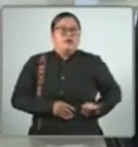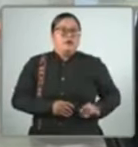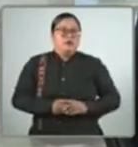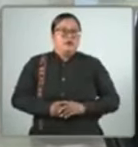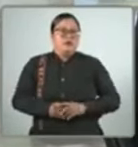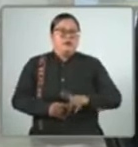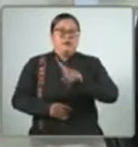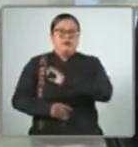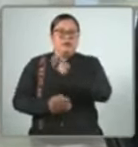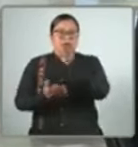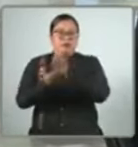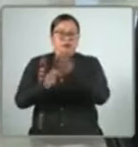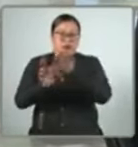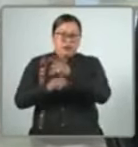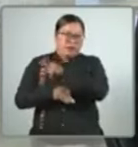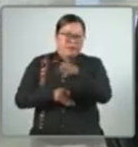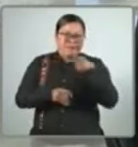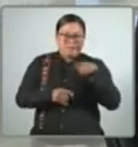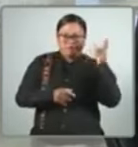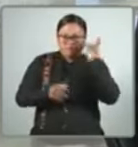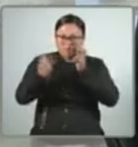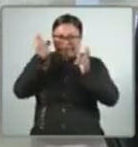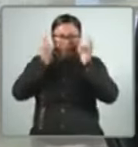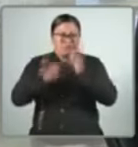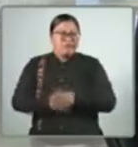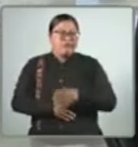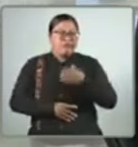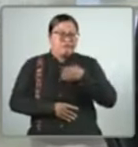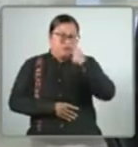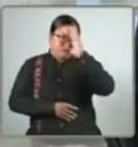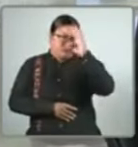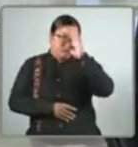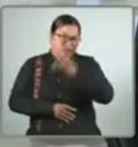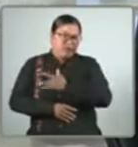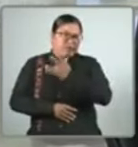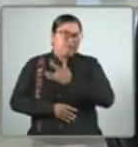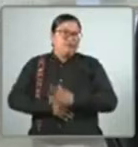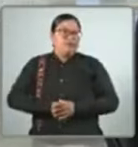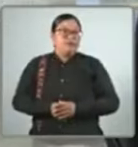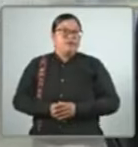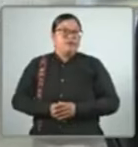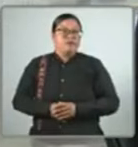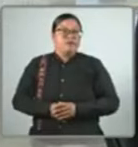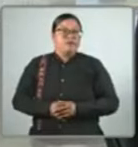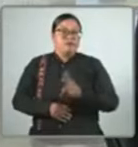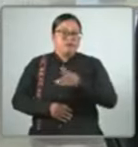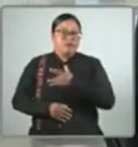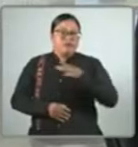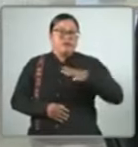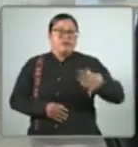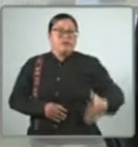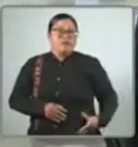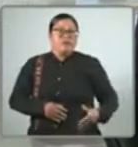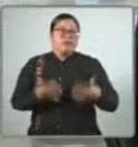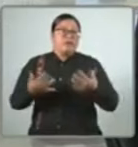solo escucharles, a mí me da la sensación y me da el orgullo de decir,